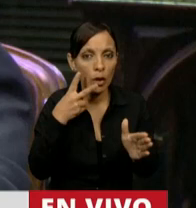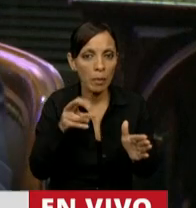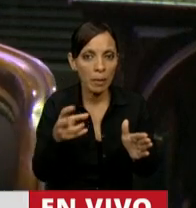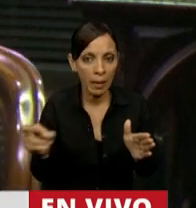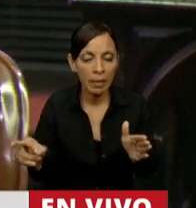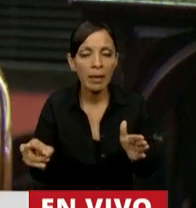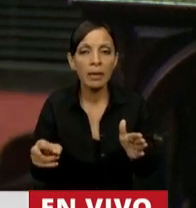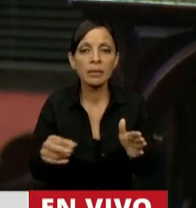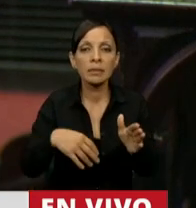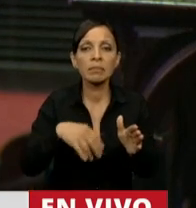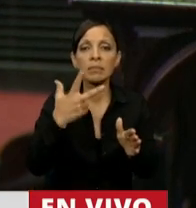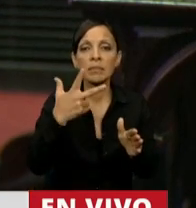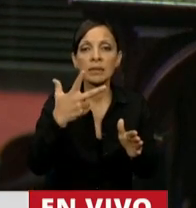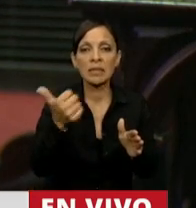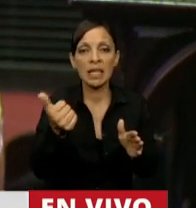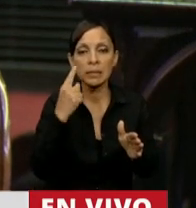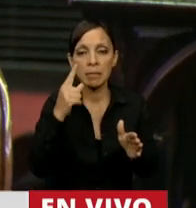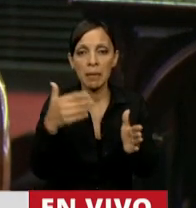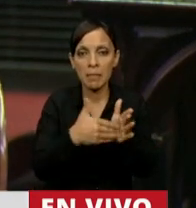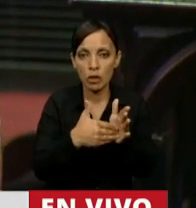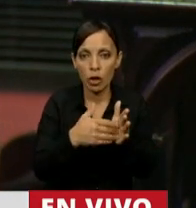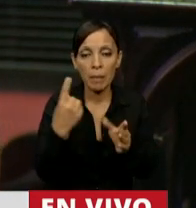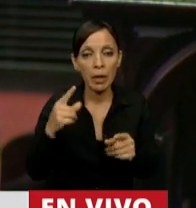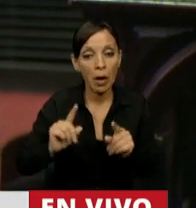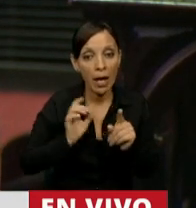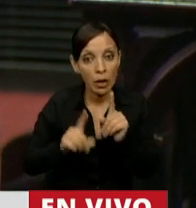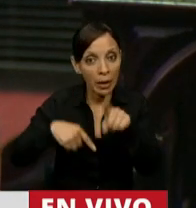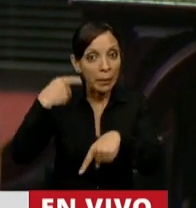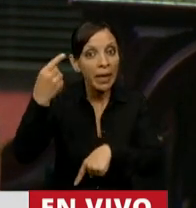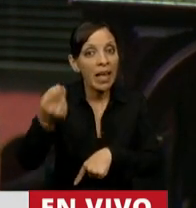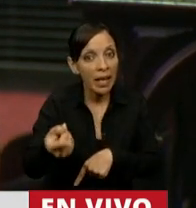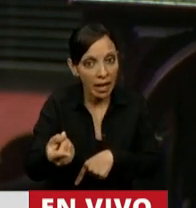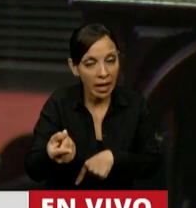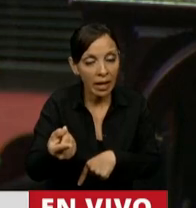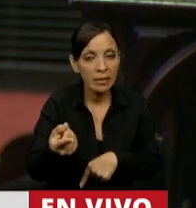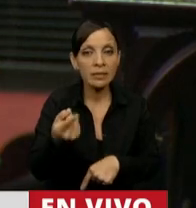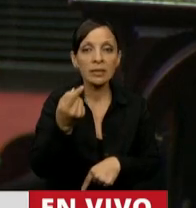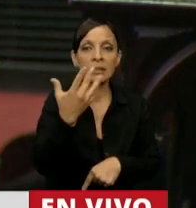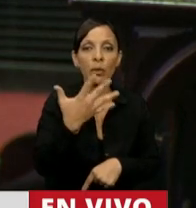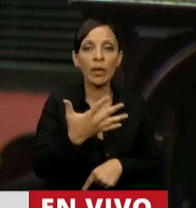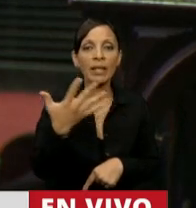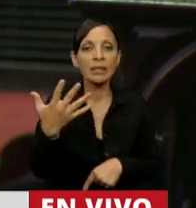de 36.000 millones. Pero para el 2021, más de